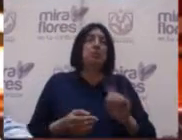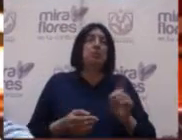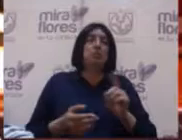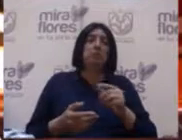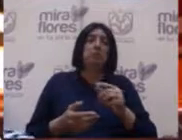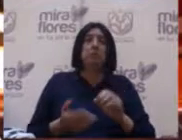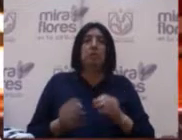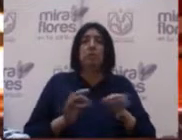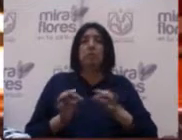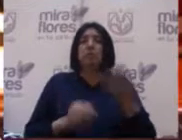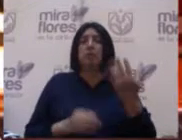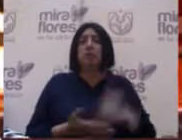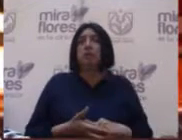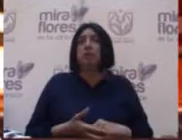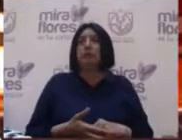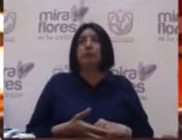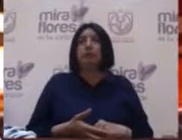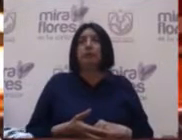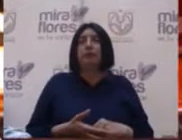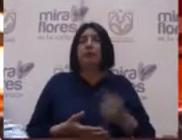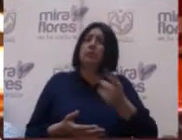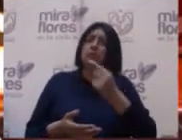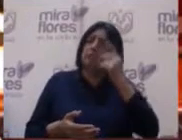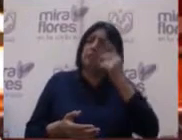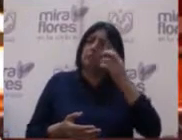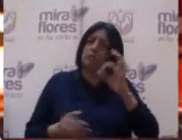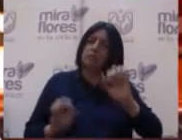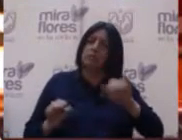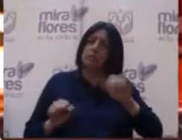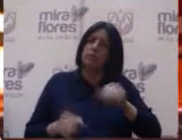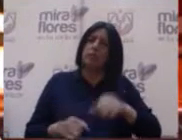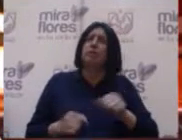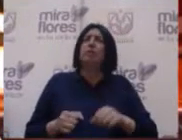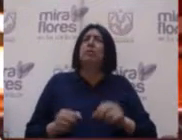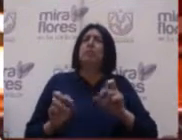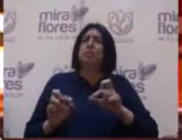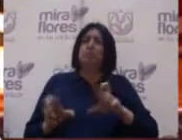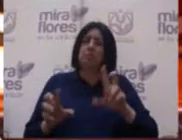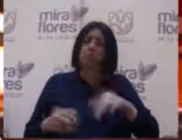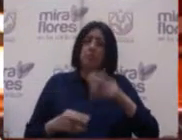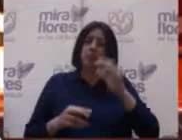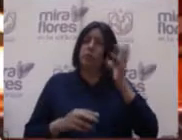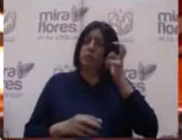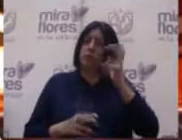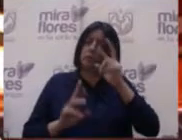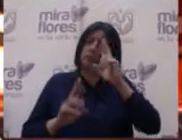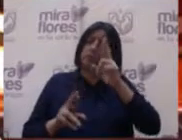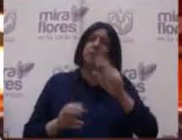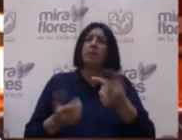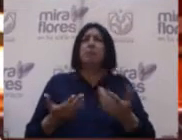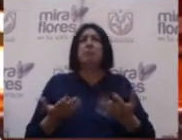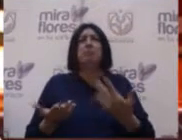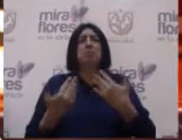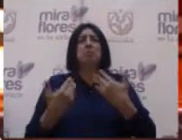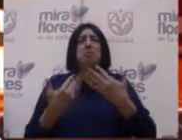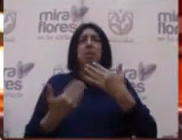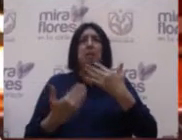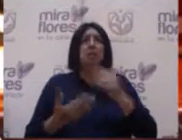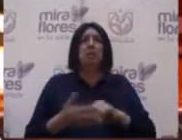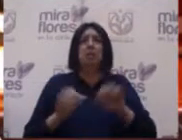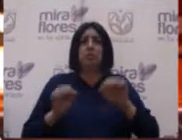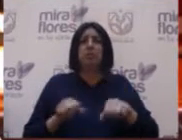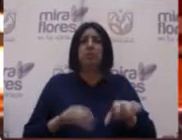señalado. Creo que lo que sí nos corresponde es poder escuchar y poder respetar lo que se menciona y lo que se dice, lo que se